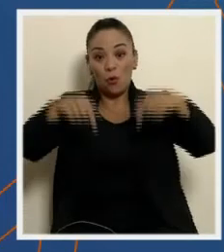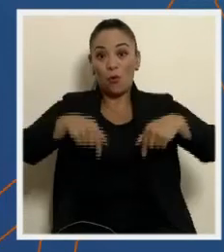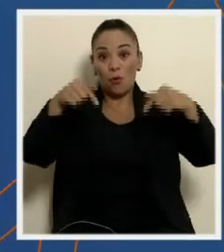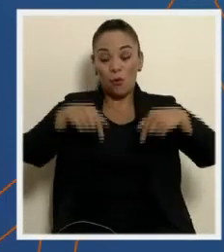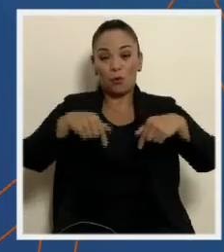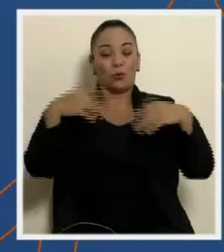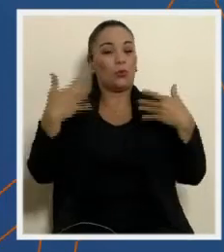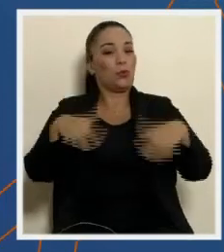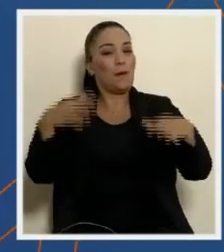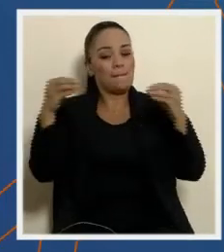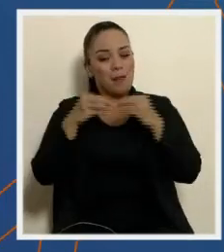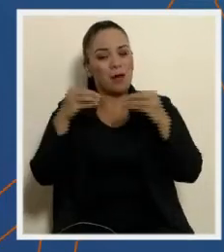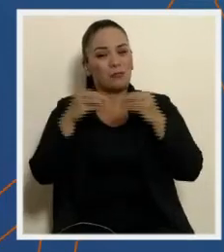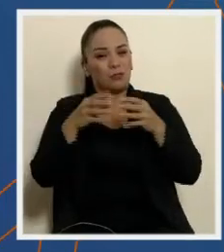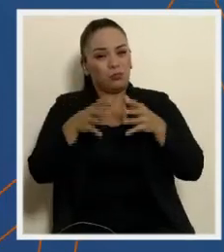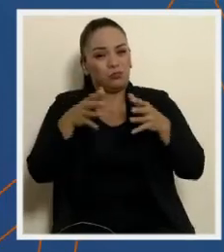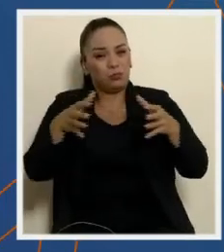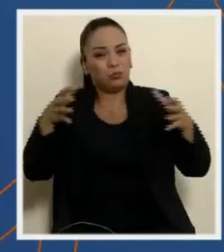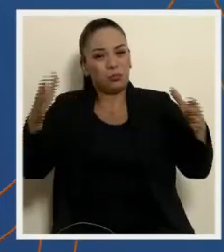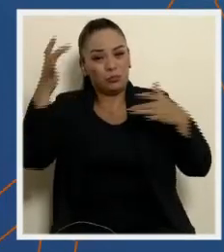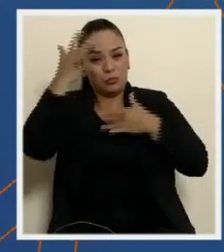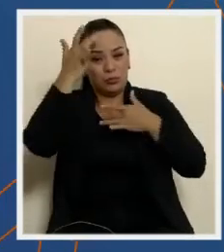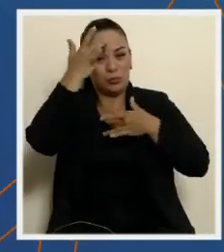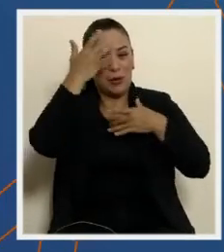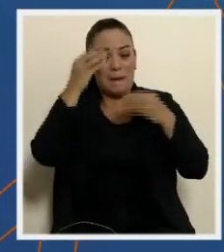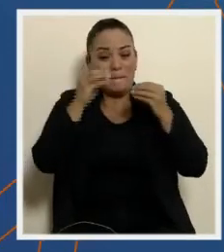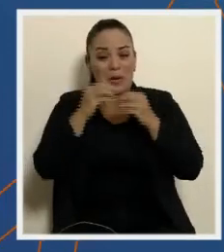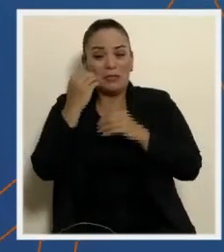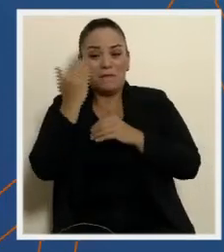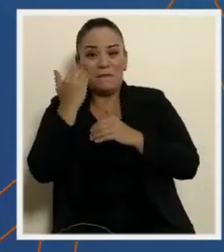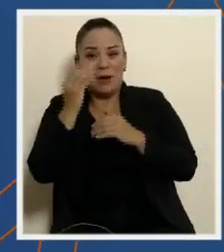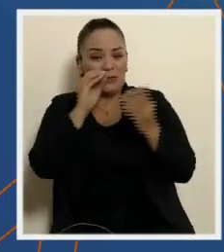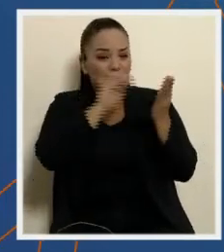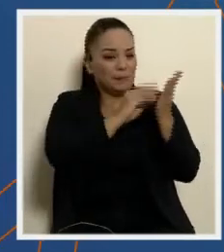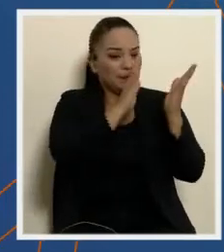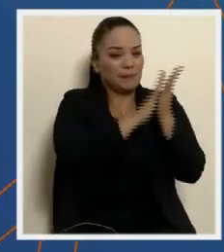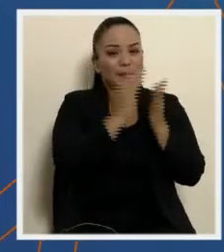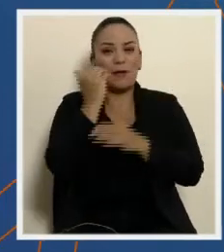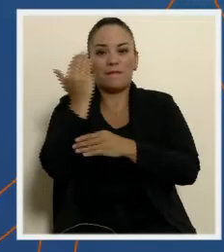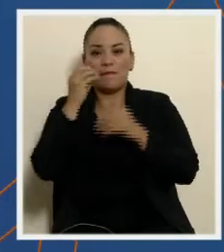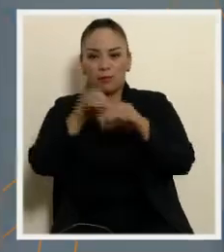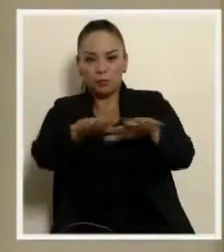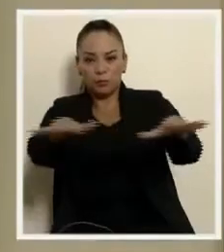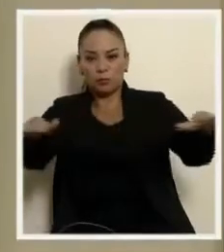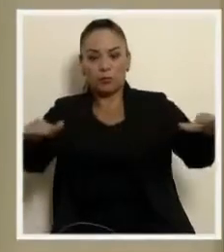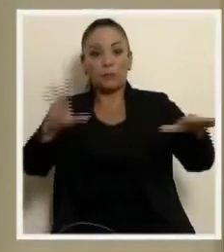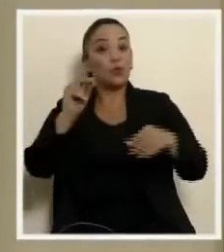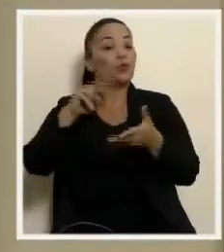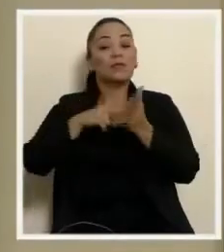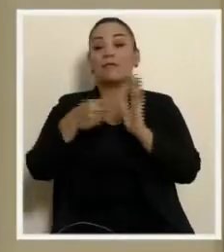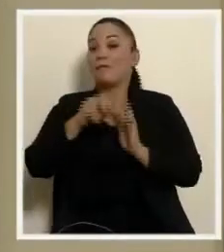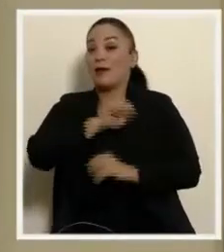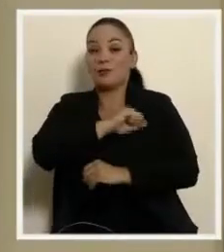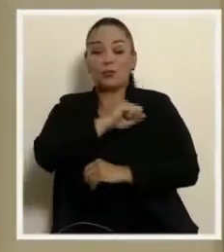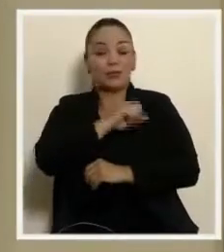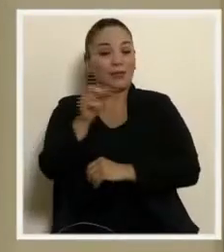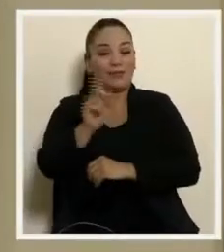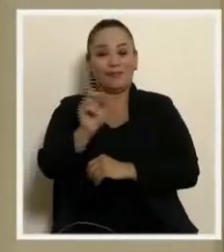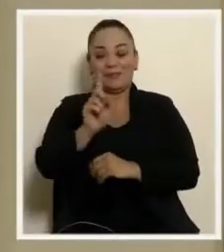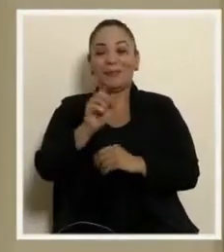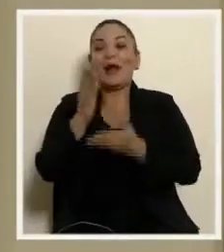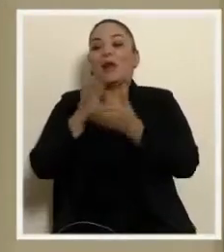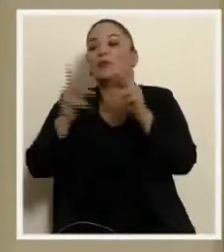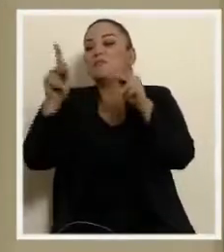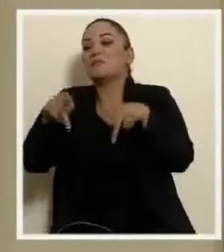está enfermando más. Hoy día tenemos una mayor transmisión. Y esto no lo digo en aras de asustar, Algunas personas a